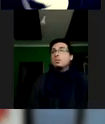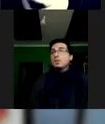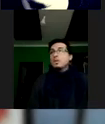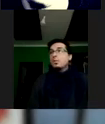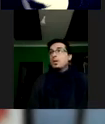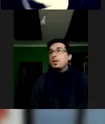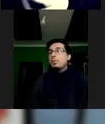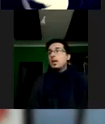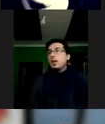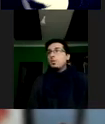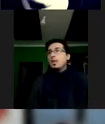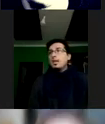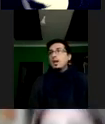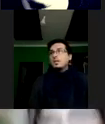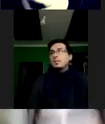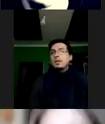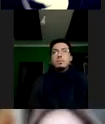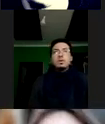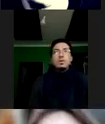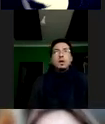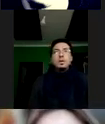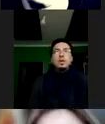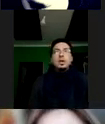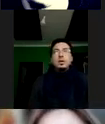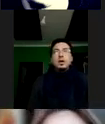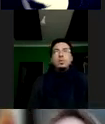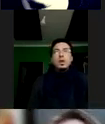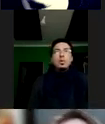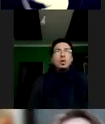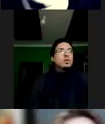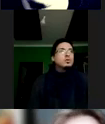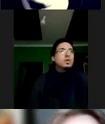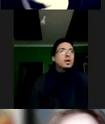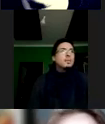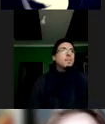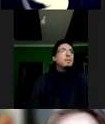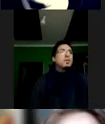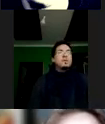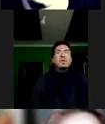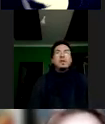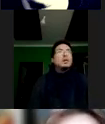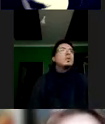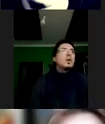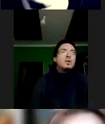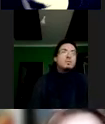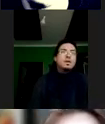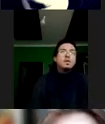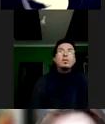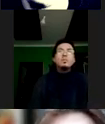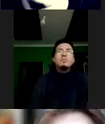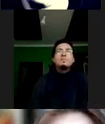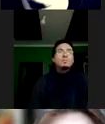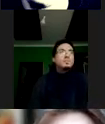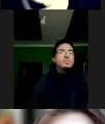vamos a comenzar a ver un ejemplo de cada una de ellas. Pero a priori, ¿alguna duda, alguna consulta? No, dice Daniel. No, Ok, ninguna.